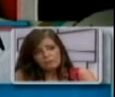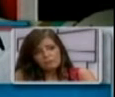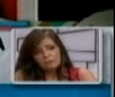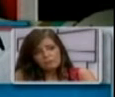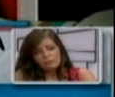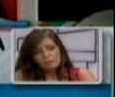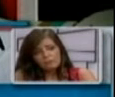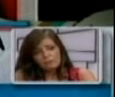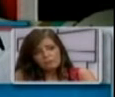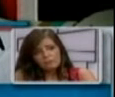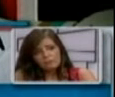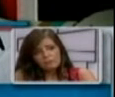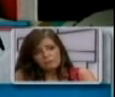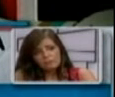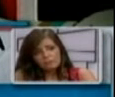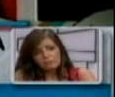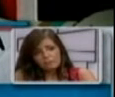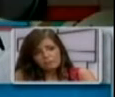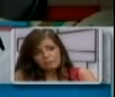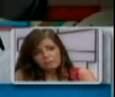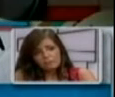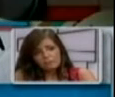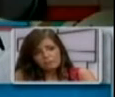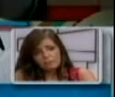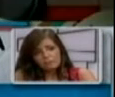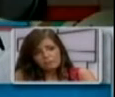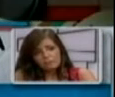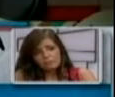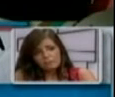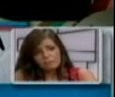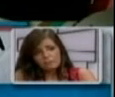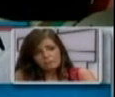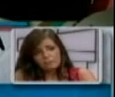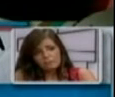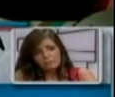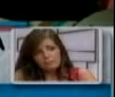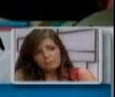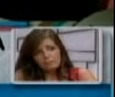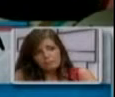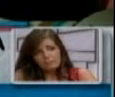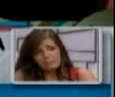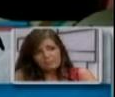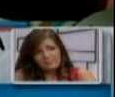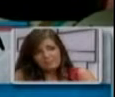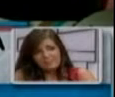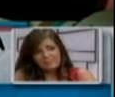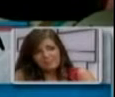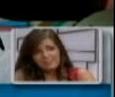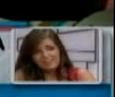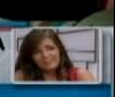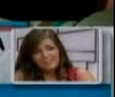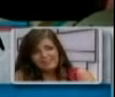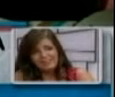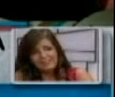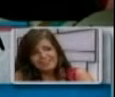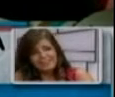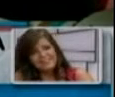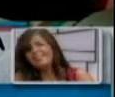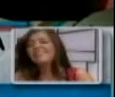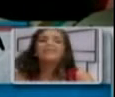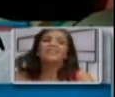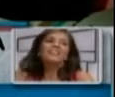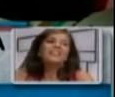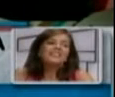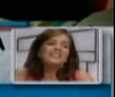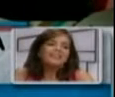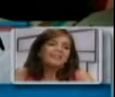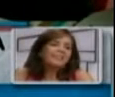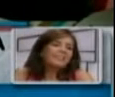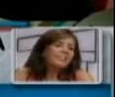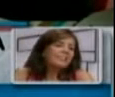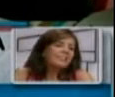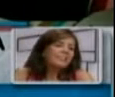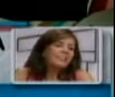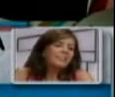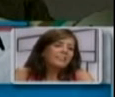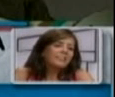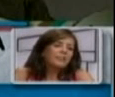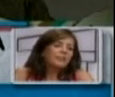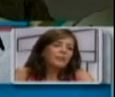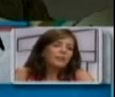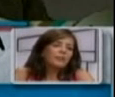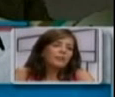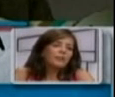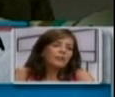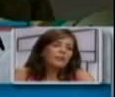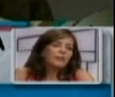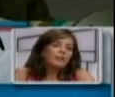poco tiempo pan. Más. Vamos a tener pan. Vamos a terminar importando trigo carne y leche el año que viene?